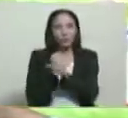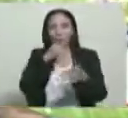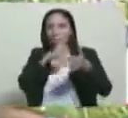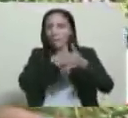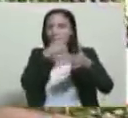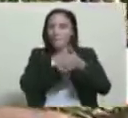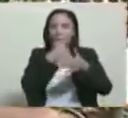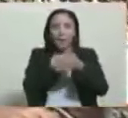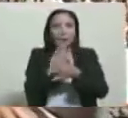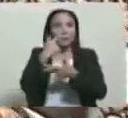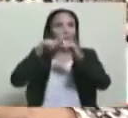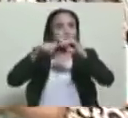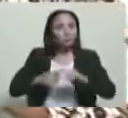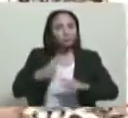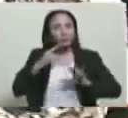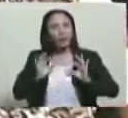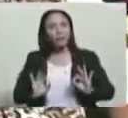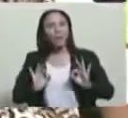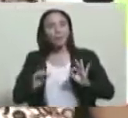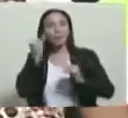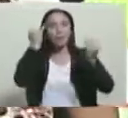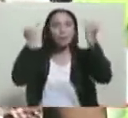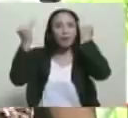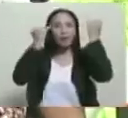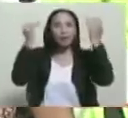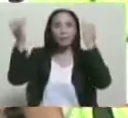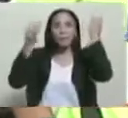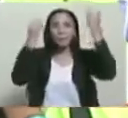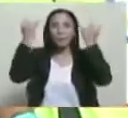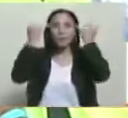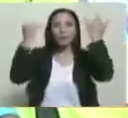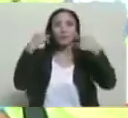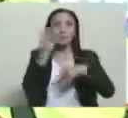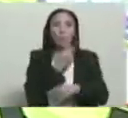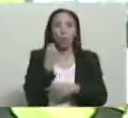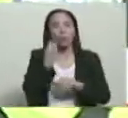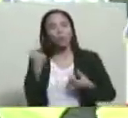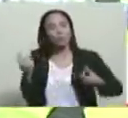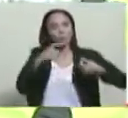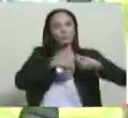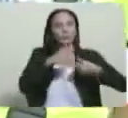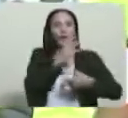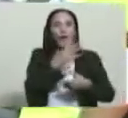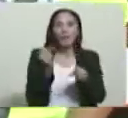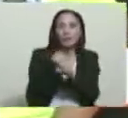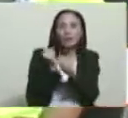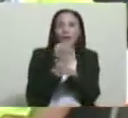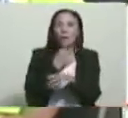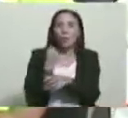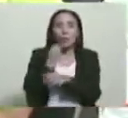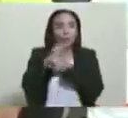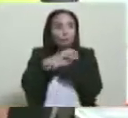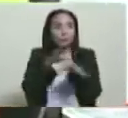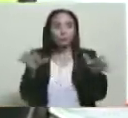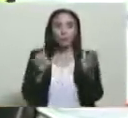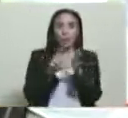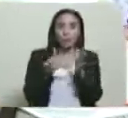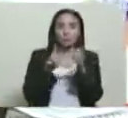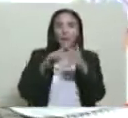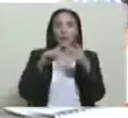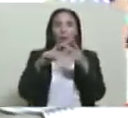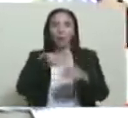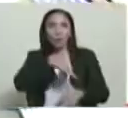nueva metodología, con nuevas ideas para seguir incorporando jóvenes a la gran misión chamba juvenil, desplegado en los liceos, en